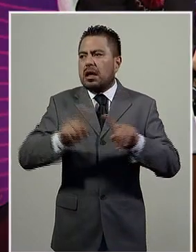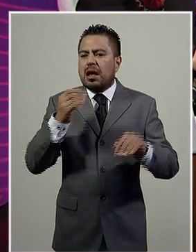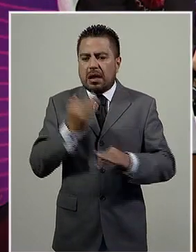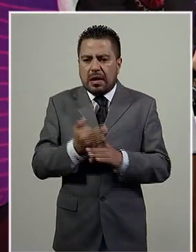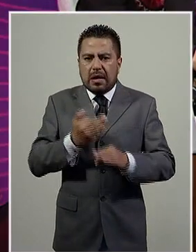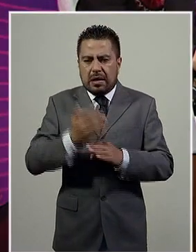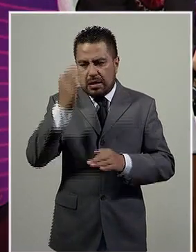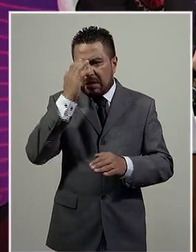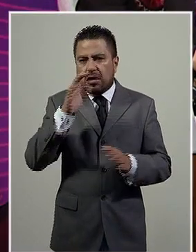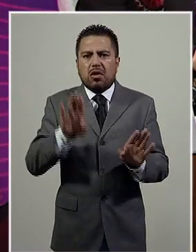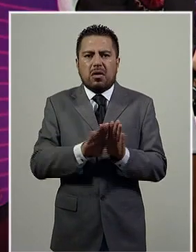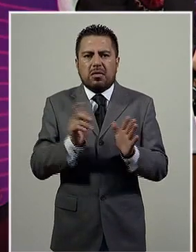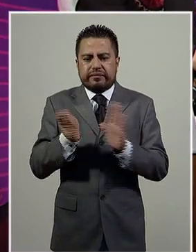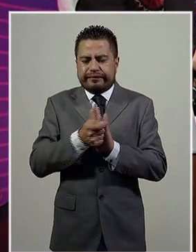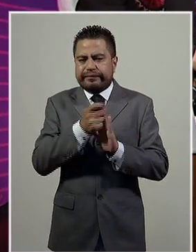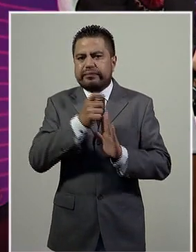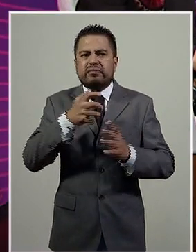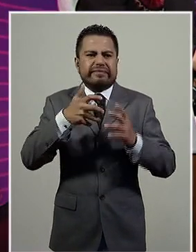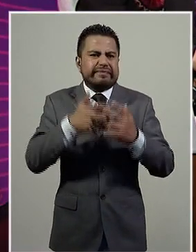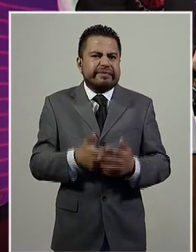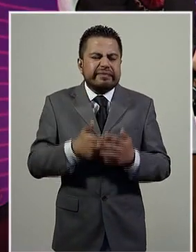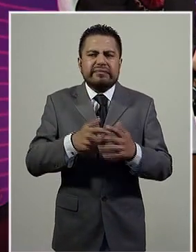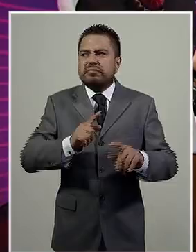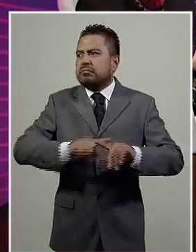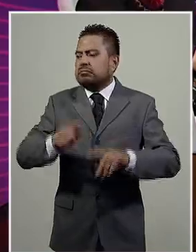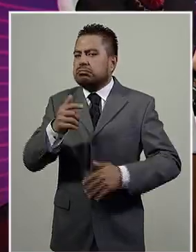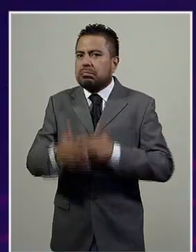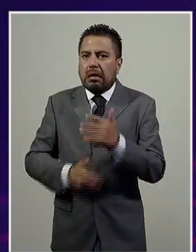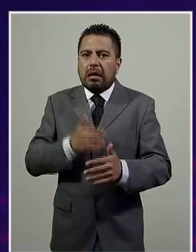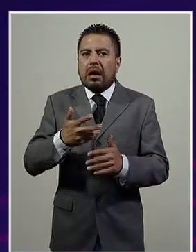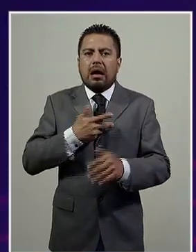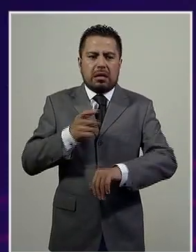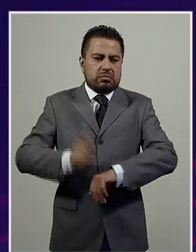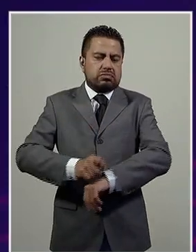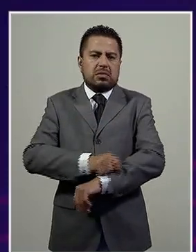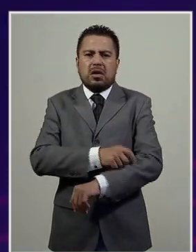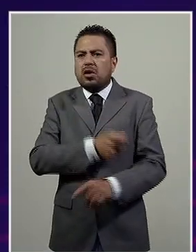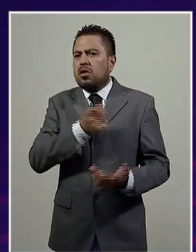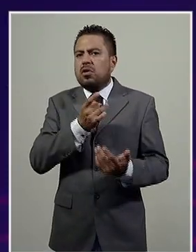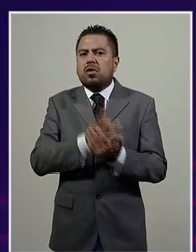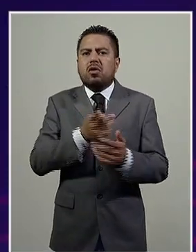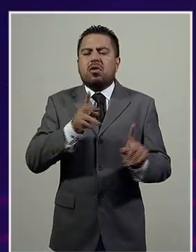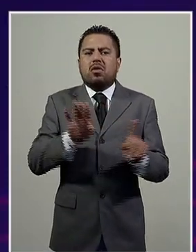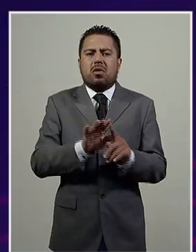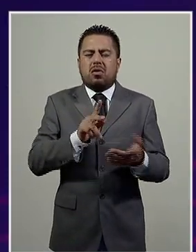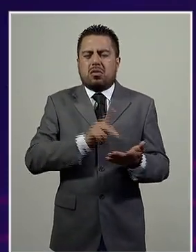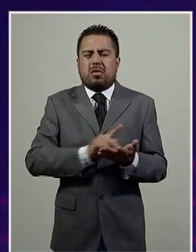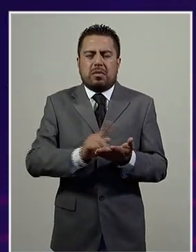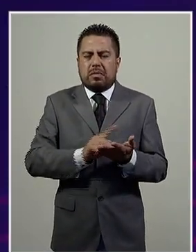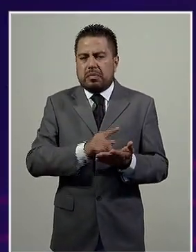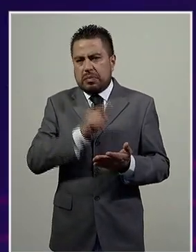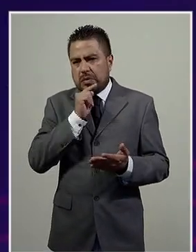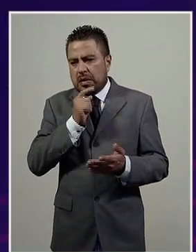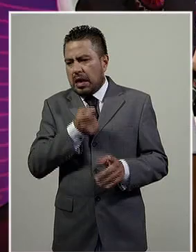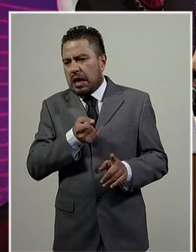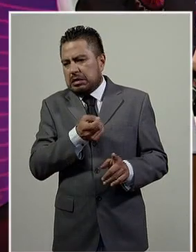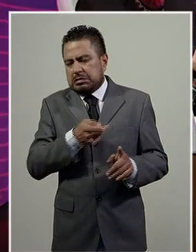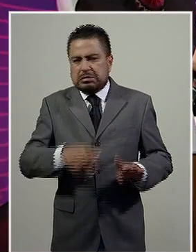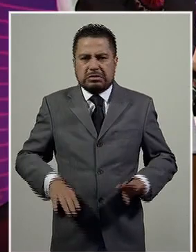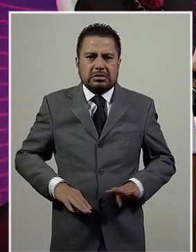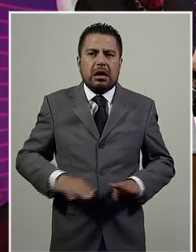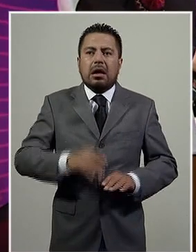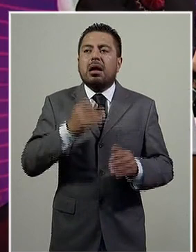ahora con las máquinas de tatuar. Hay toda una industria, ¿no? Incluso ya hay unas máquinas de tatuar que solamente son unas plumas, ¿no? En esos